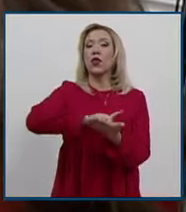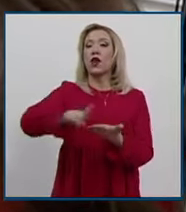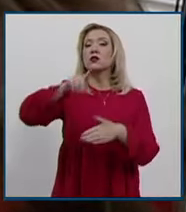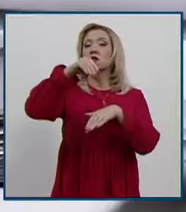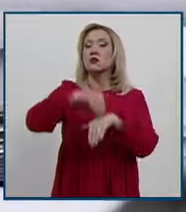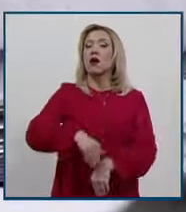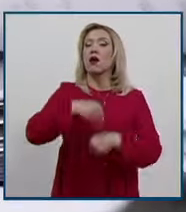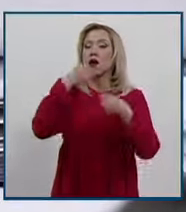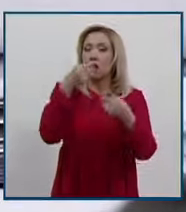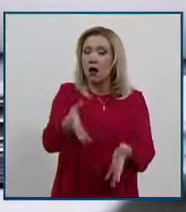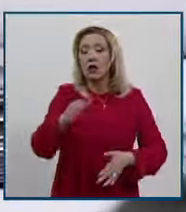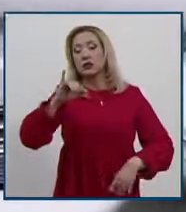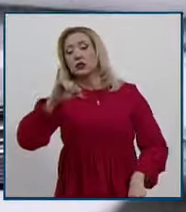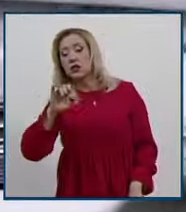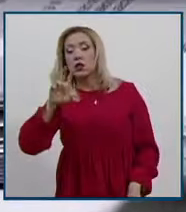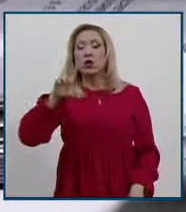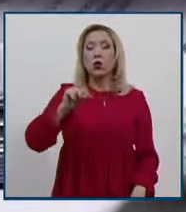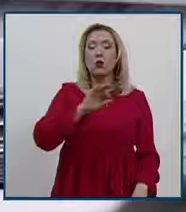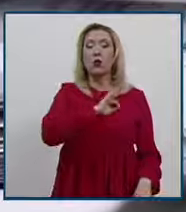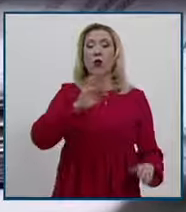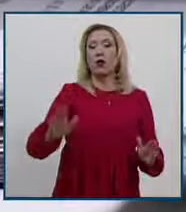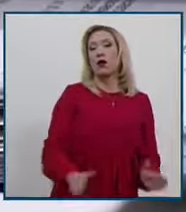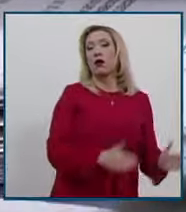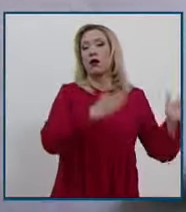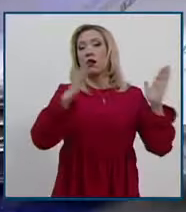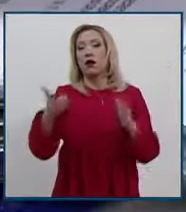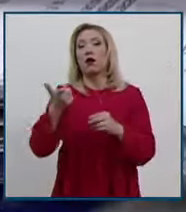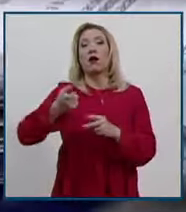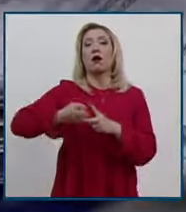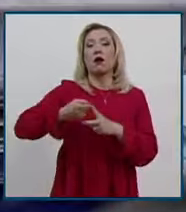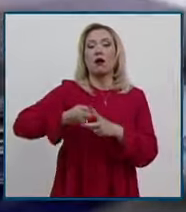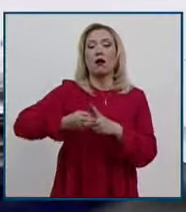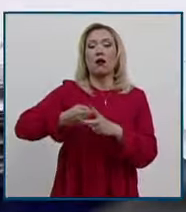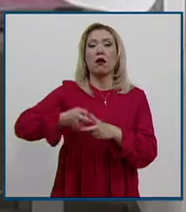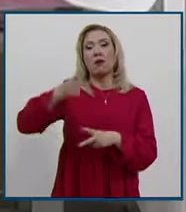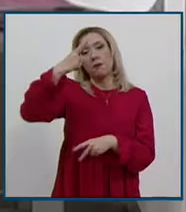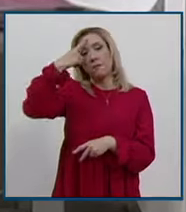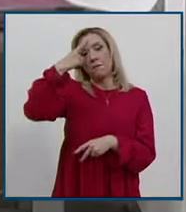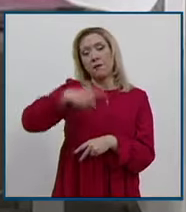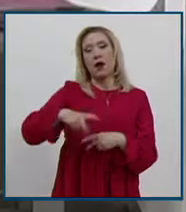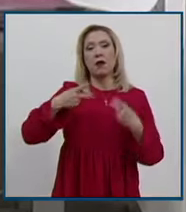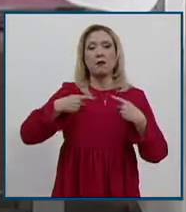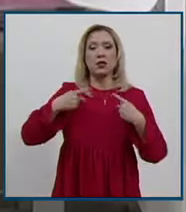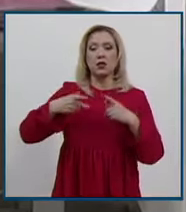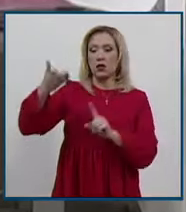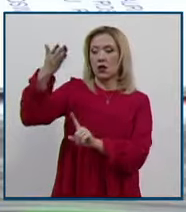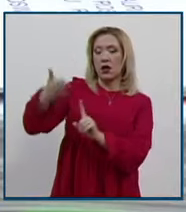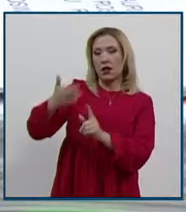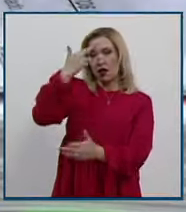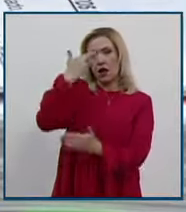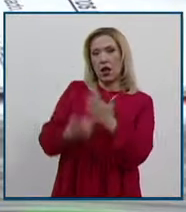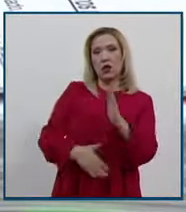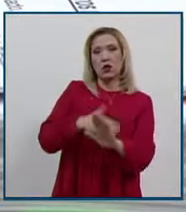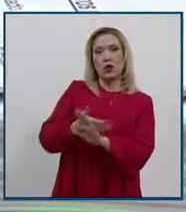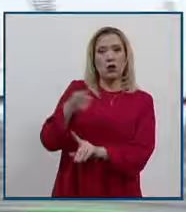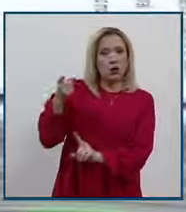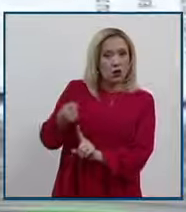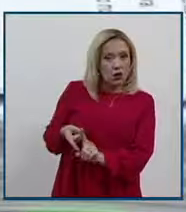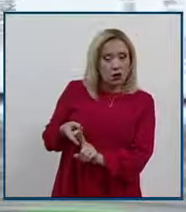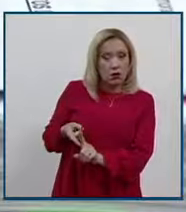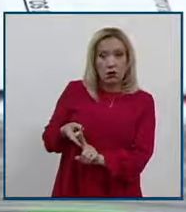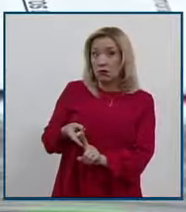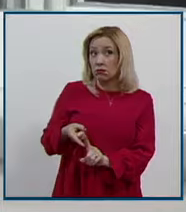es procedente o no postergar la cuantificación del monto económico correspondiente a la víctima indirecta del delito de no ser